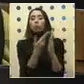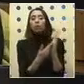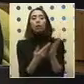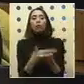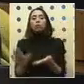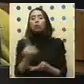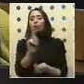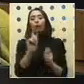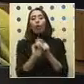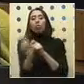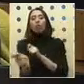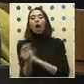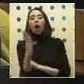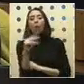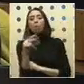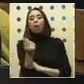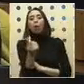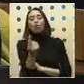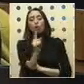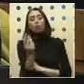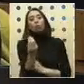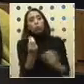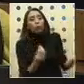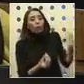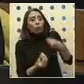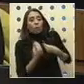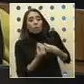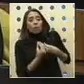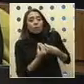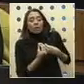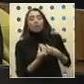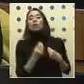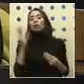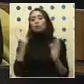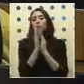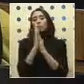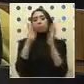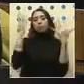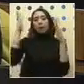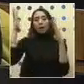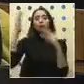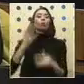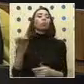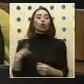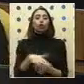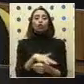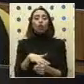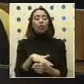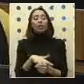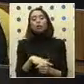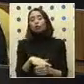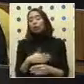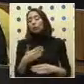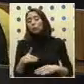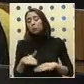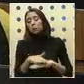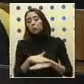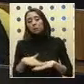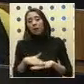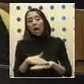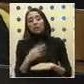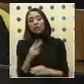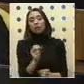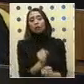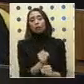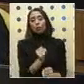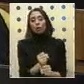bono que vendría muy bien para ellas, ya que todavía siguen teniendo condiciones muy básicas en su